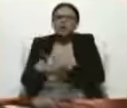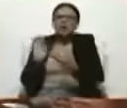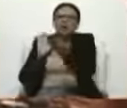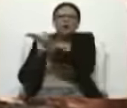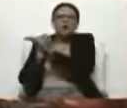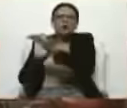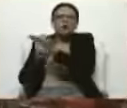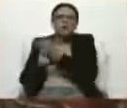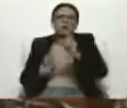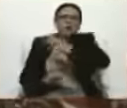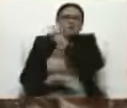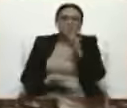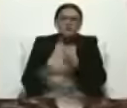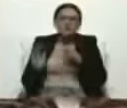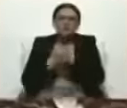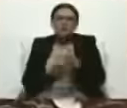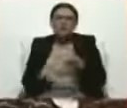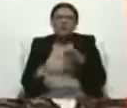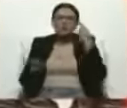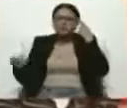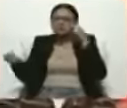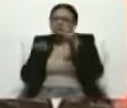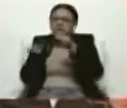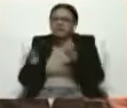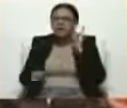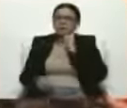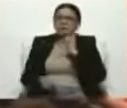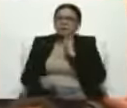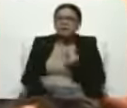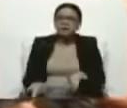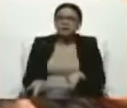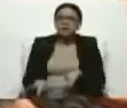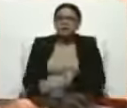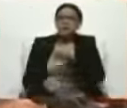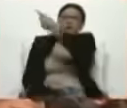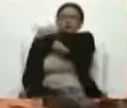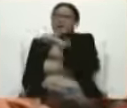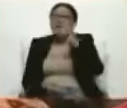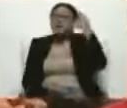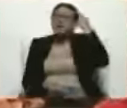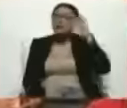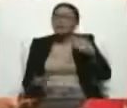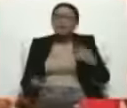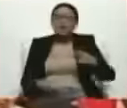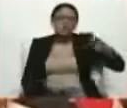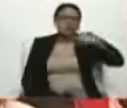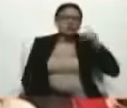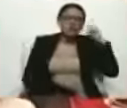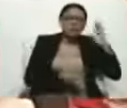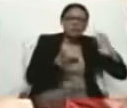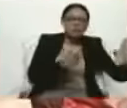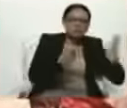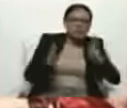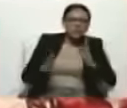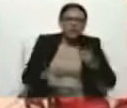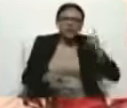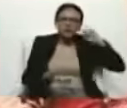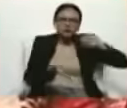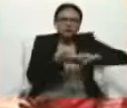Pero no contaban con la astucia de Nicolás. Mientras ellos pedían sanciones, promovían el bloqueo,